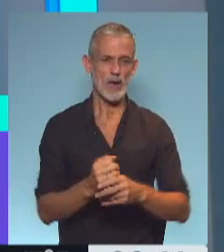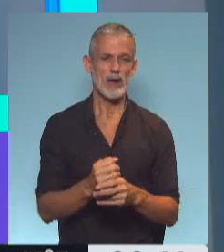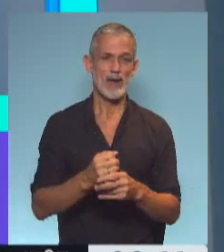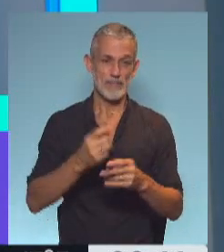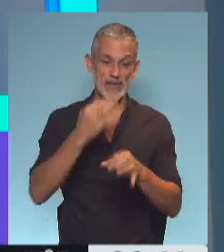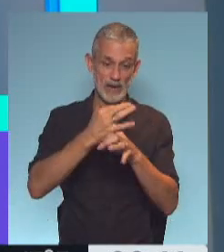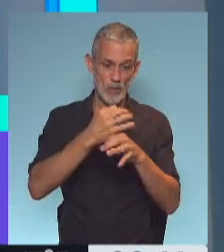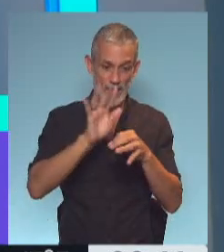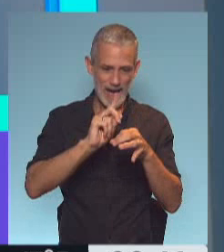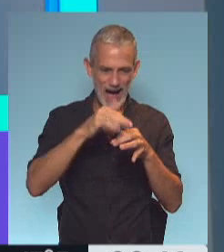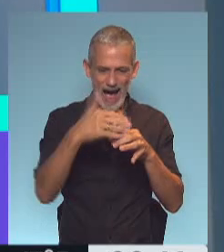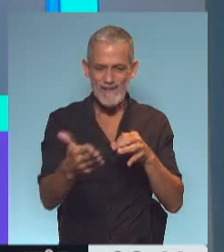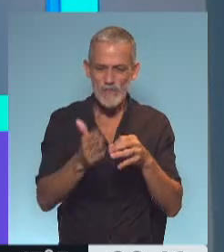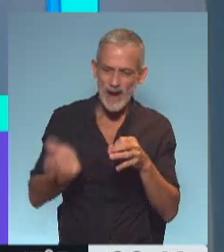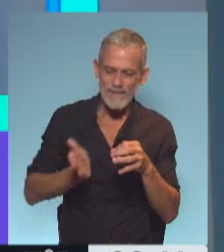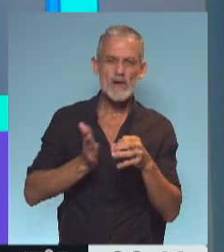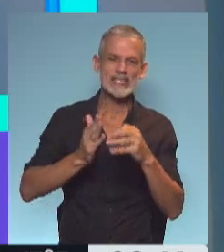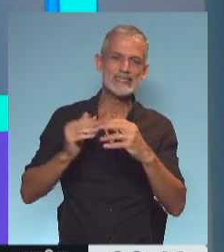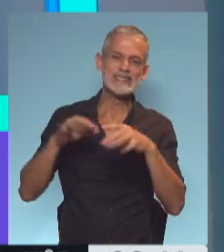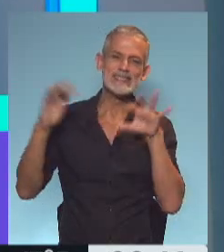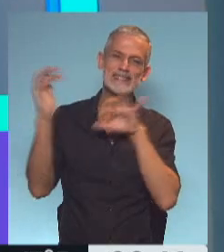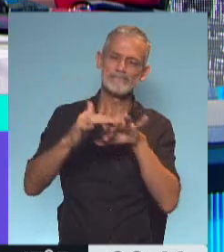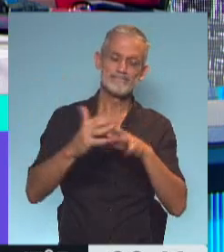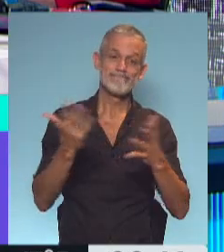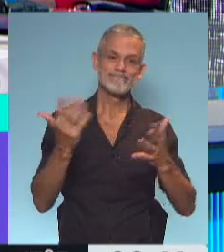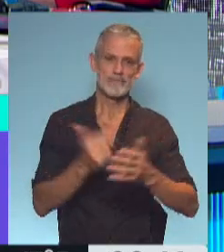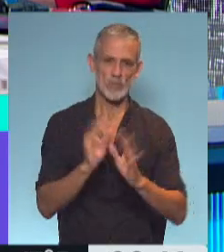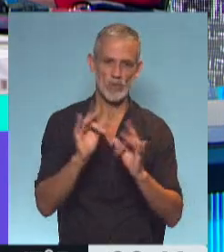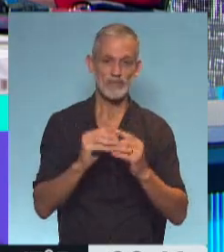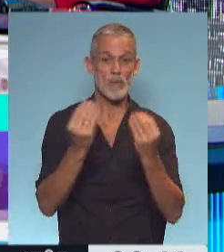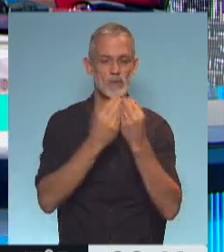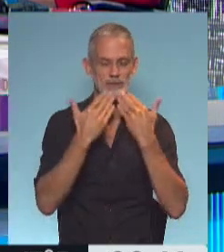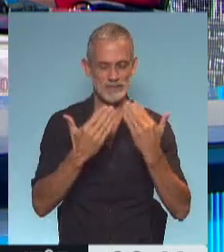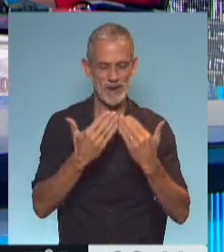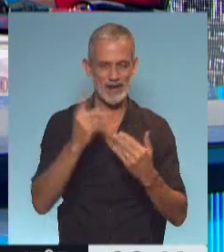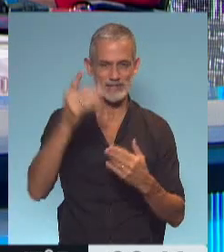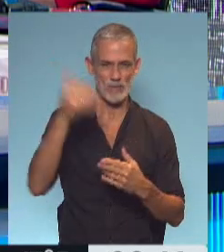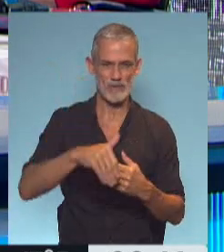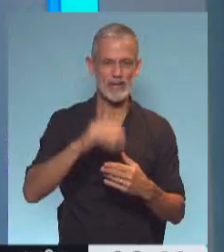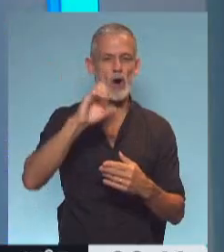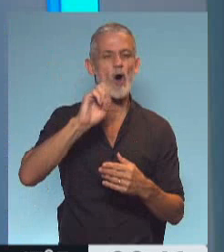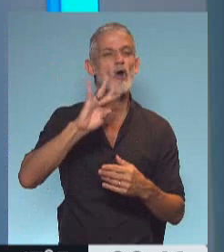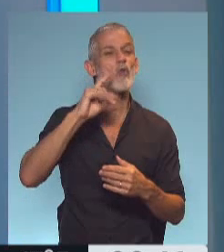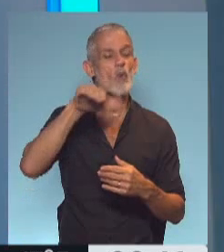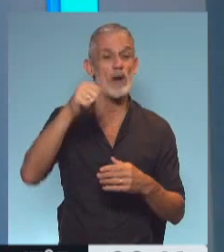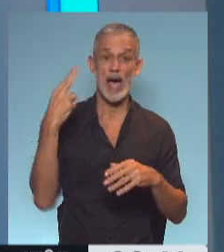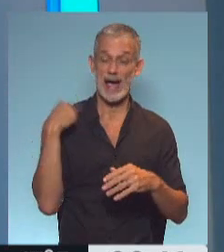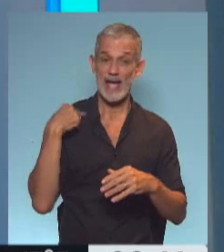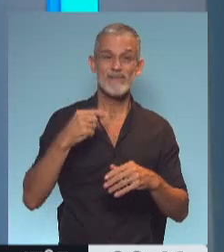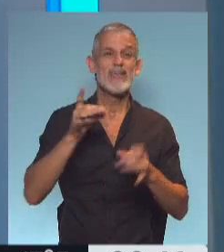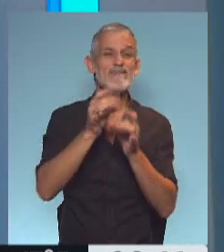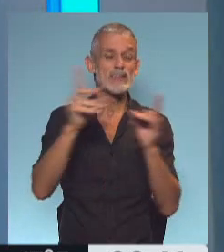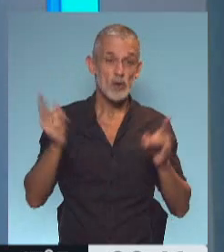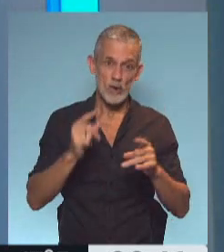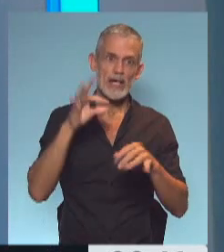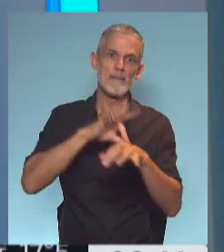pericolegio, periescuela, y no adentro de la escuela donde se cumplan protocolos. Doctor, muchísimas gracias. Tomás Orduna, jefe de infectología, además de medicina